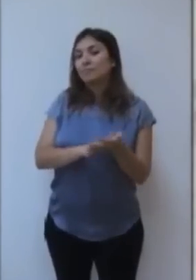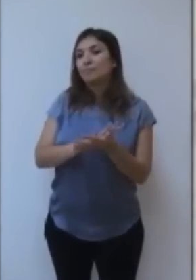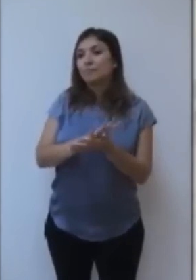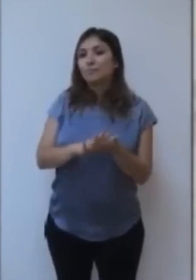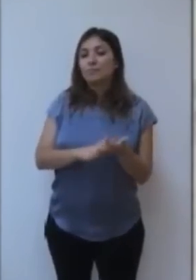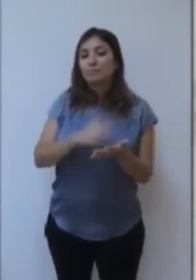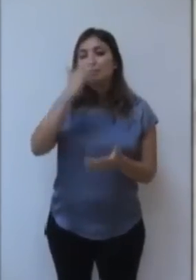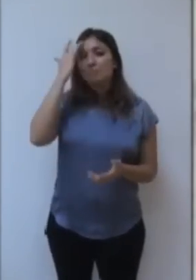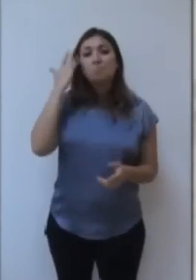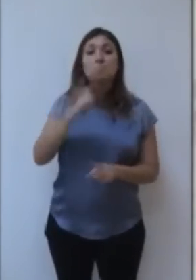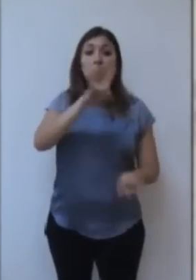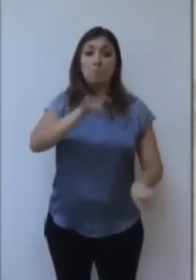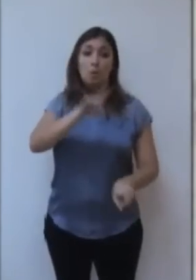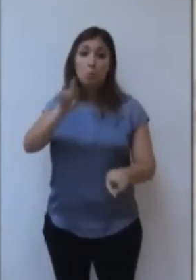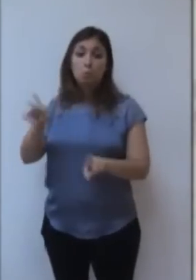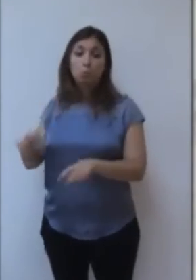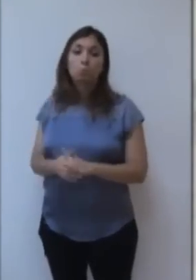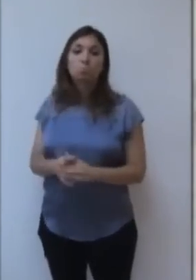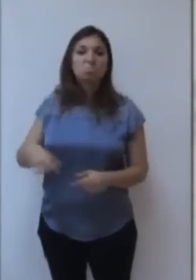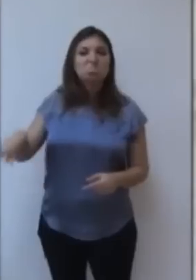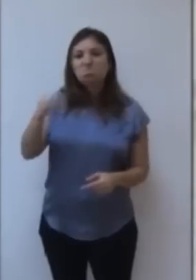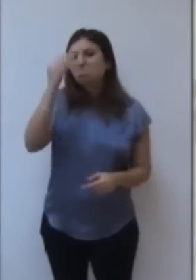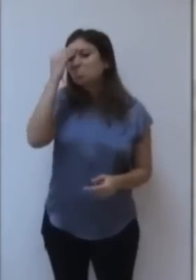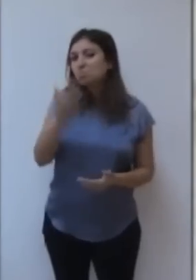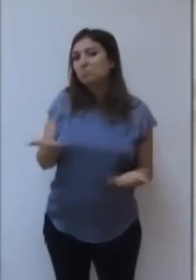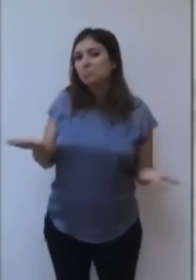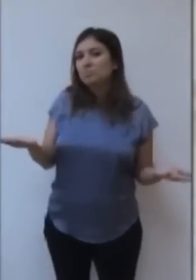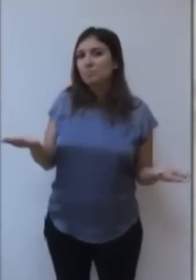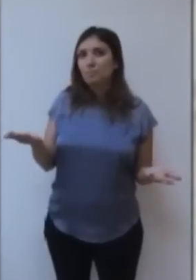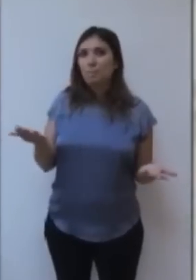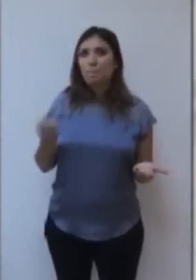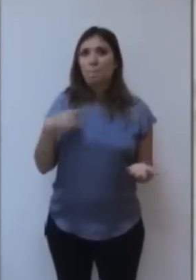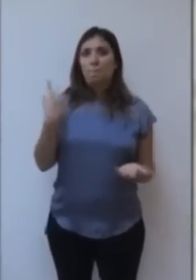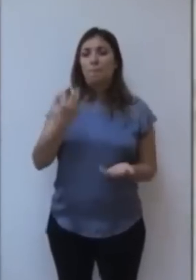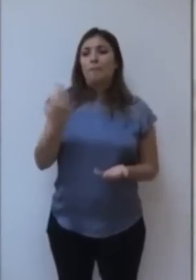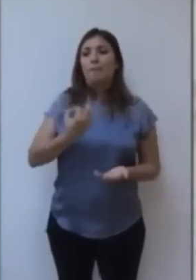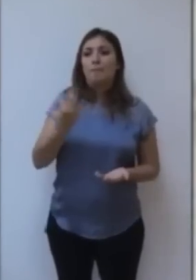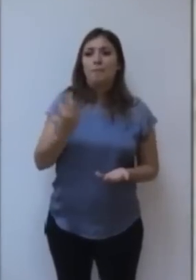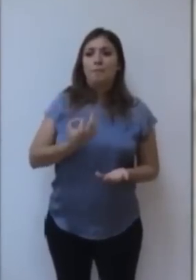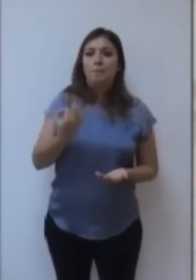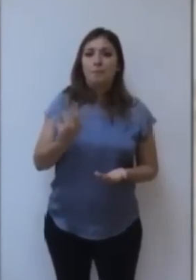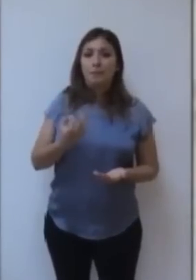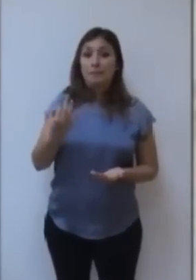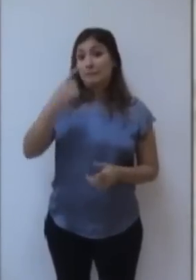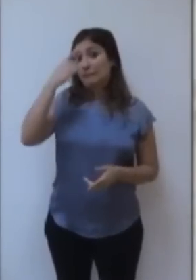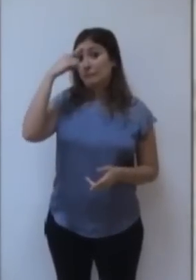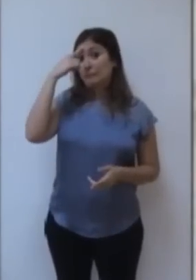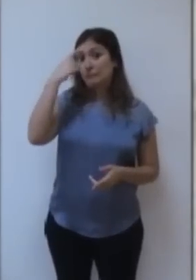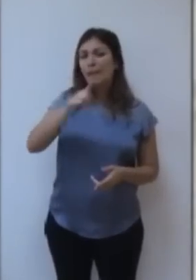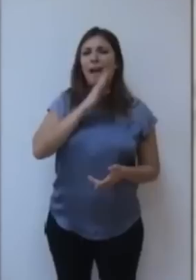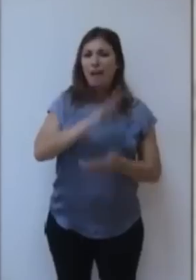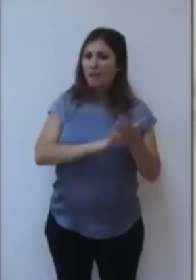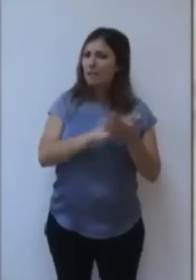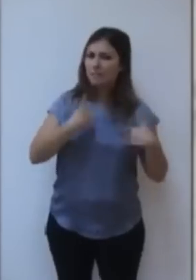¿qué consideraciones pensáis así, qué pinceladas habríamos que tendremos que tener en cuenta, al margen de las